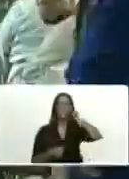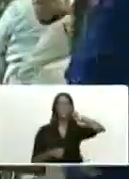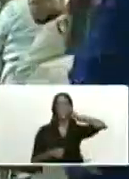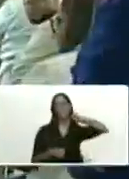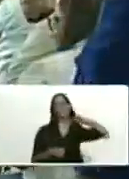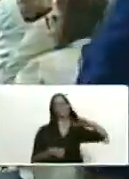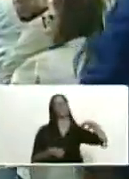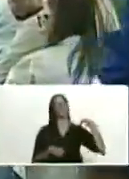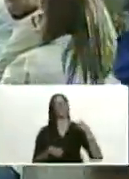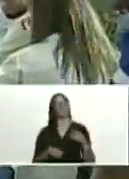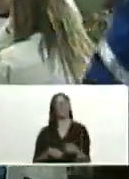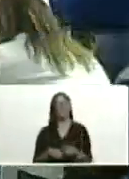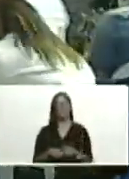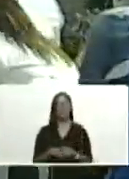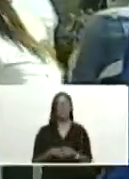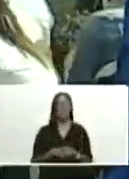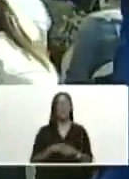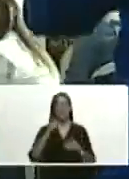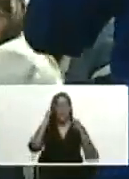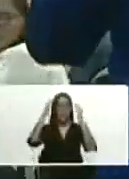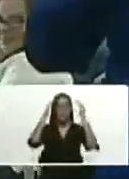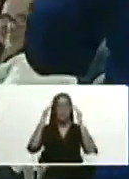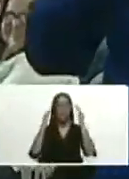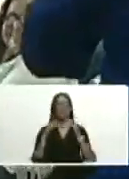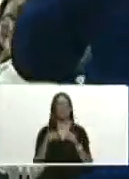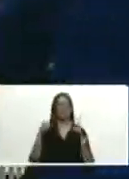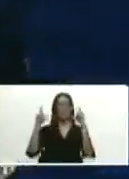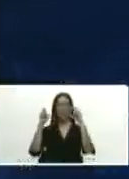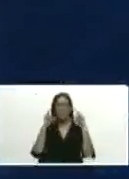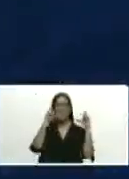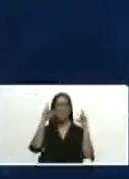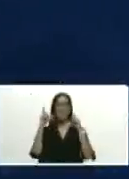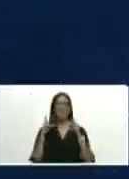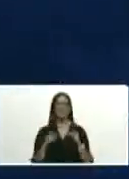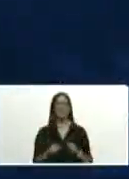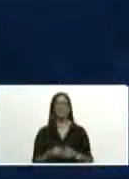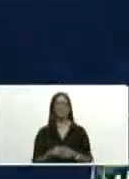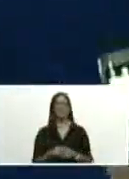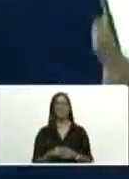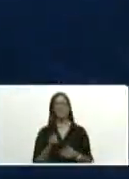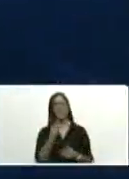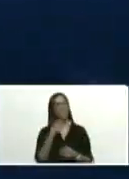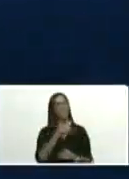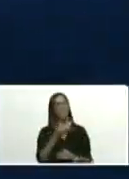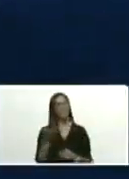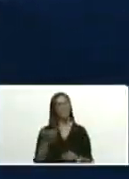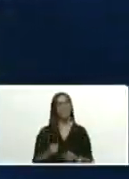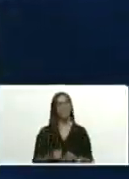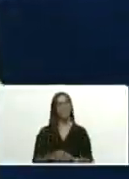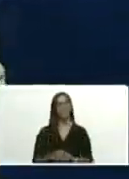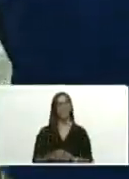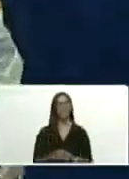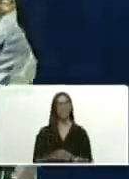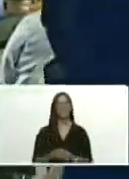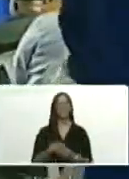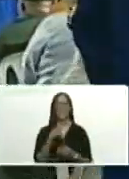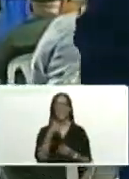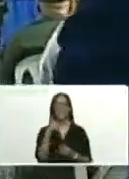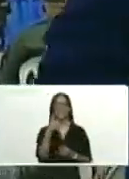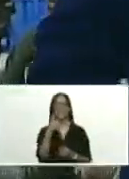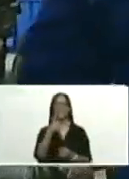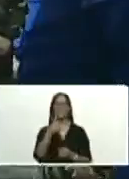Bueno mi saludo vamos a sacar un selfie por aquí Ah qué dicen ustedes eso es